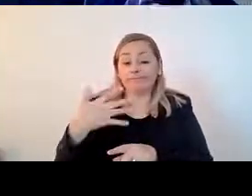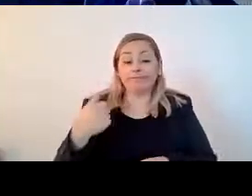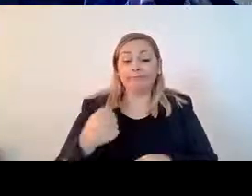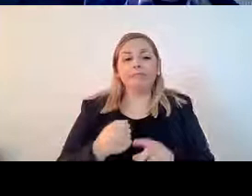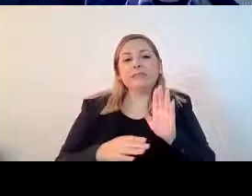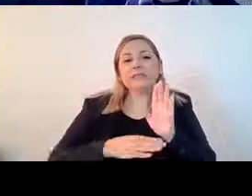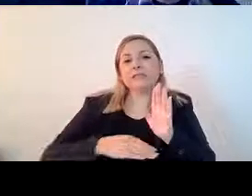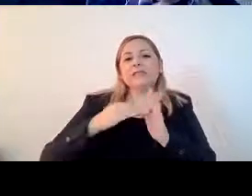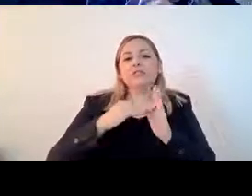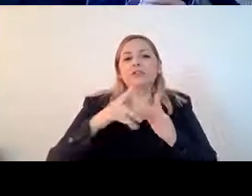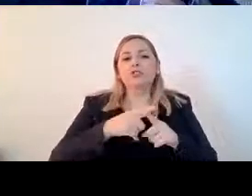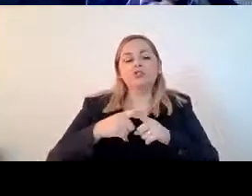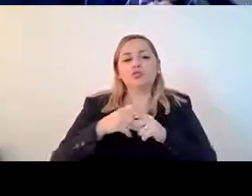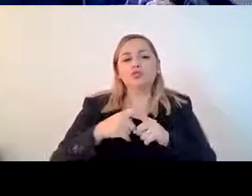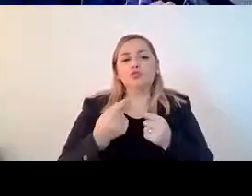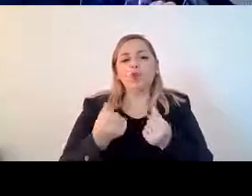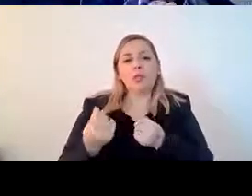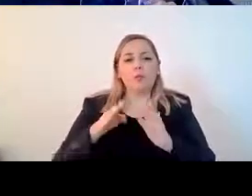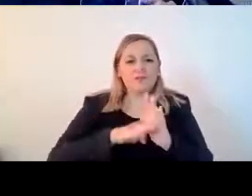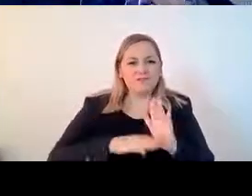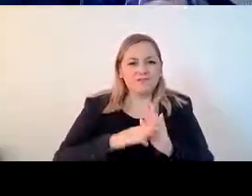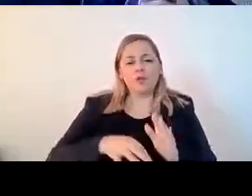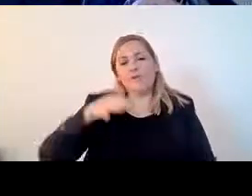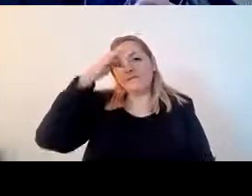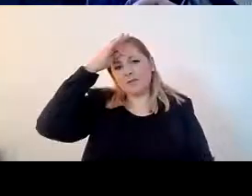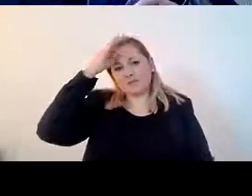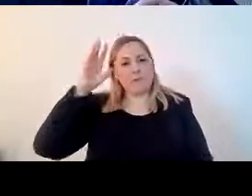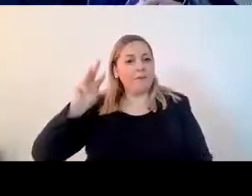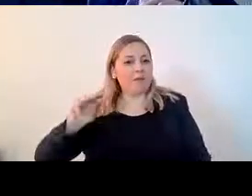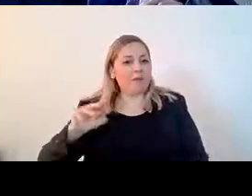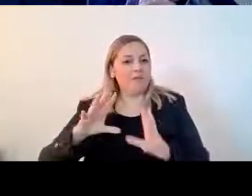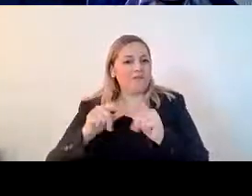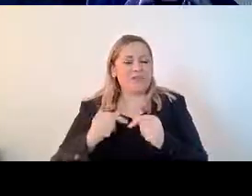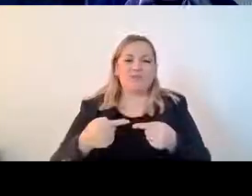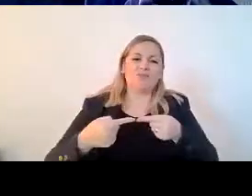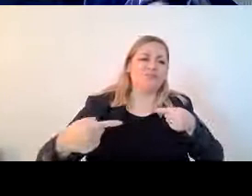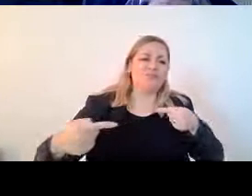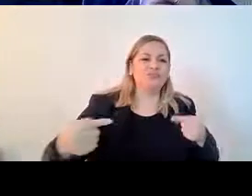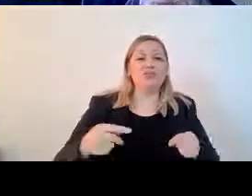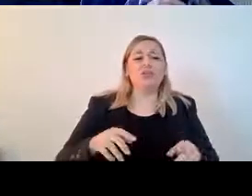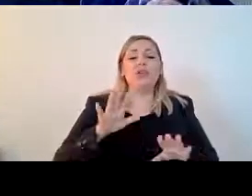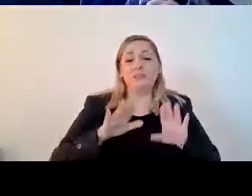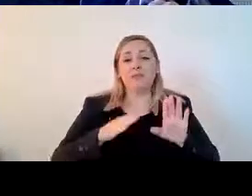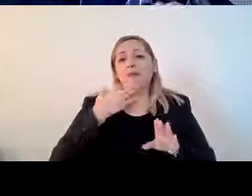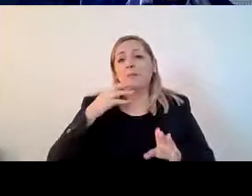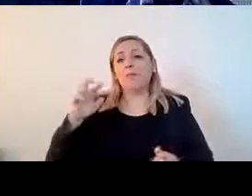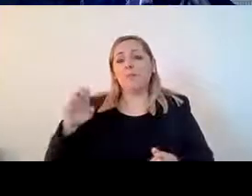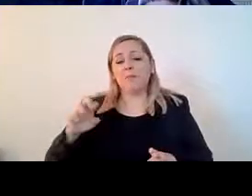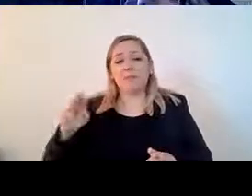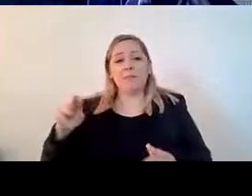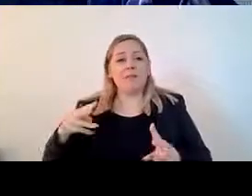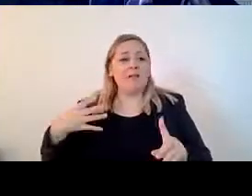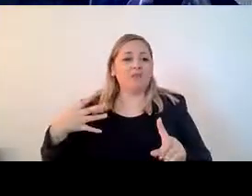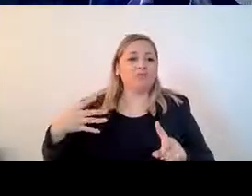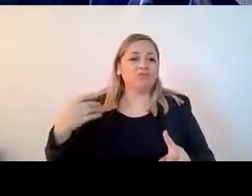nivel socioeconómico bajo, enfermedades en la madre, familia extendida, e incluso paternidad criminal como